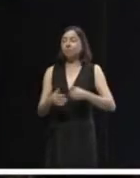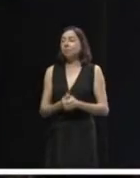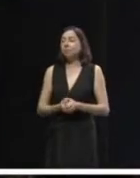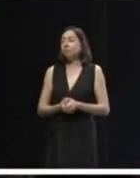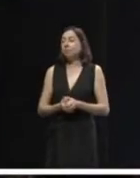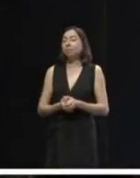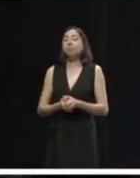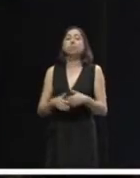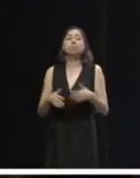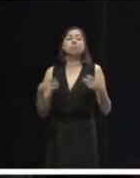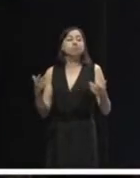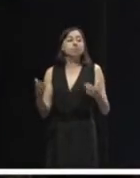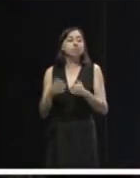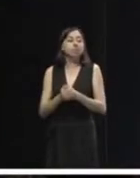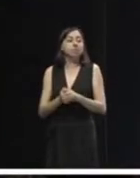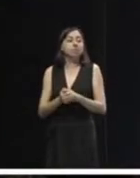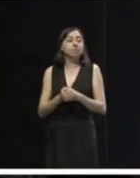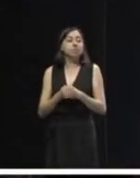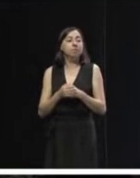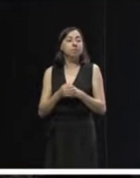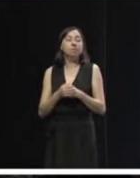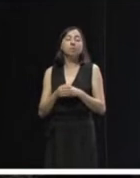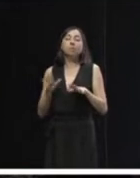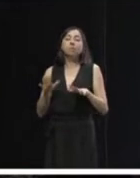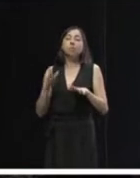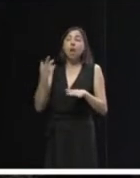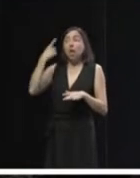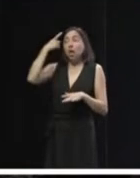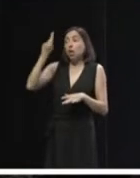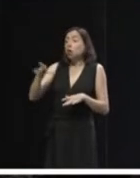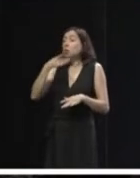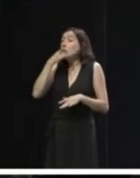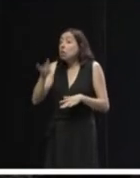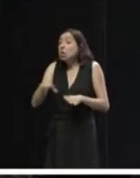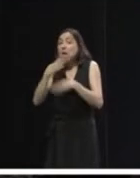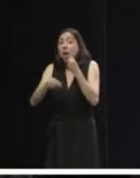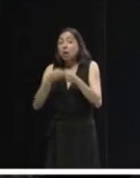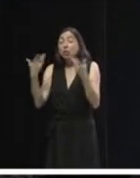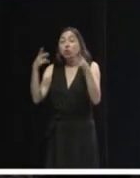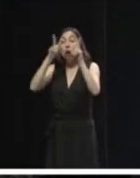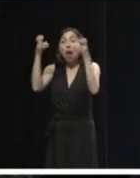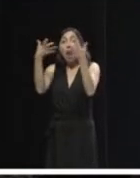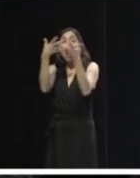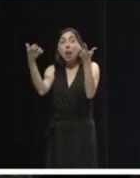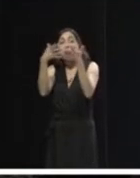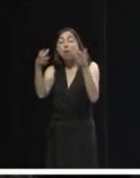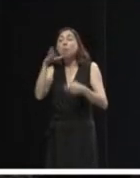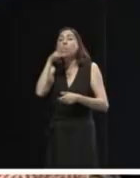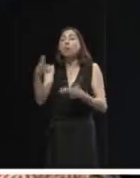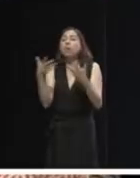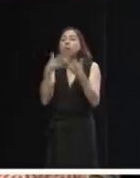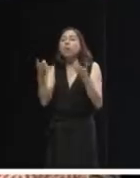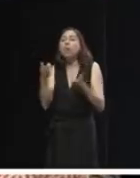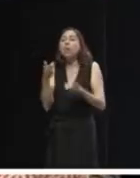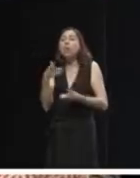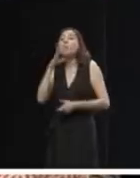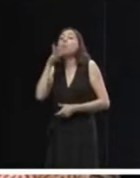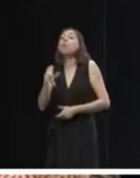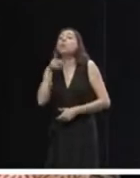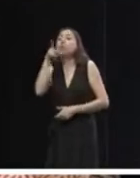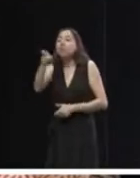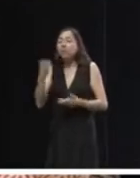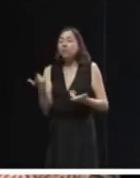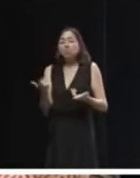Por cierto, Yolanda, no sé quién hizo el lema, pero hay que felicitarle particularmente porque es por ti, maneja con la